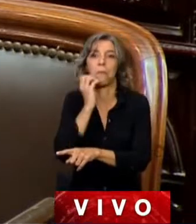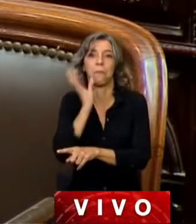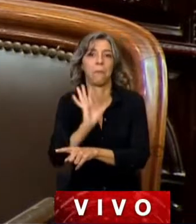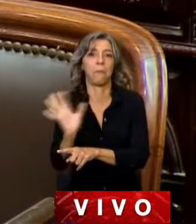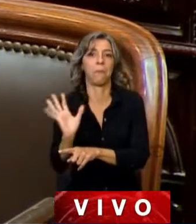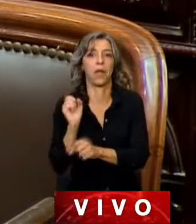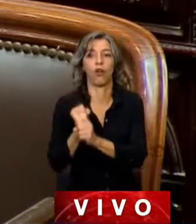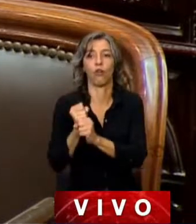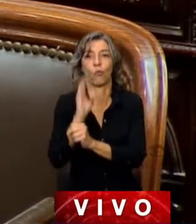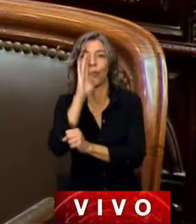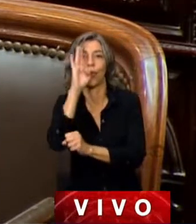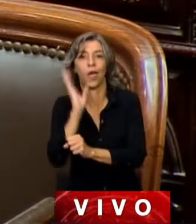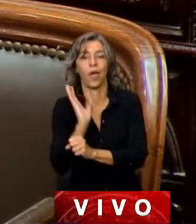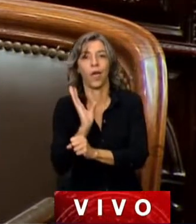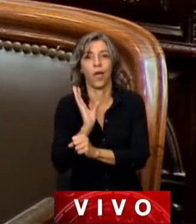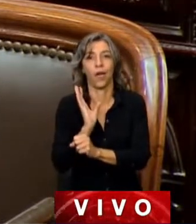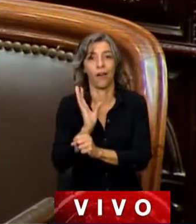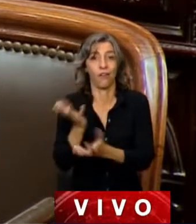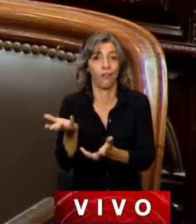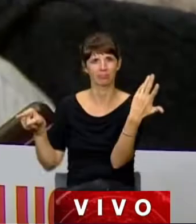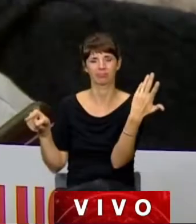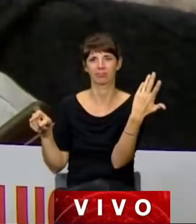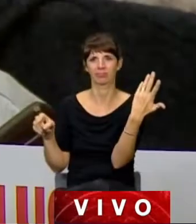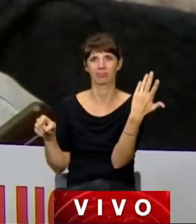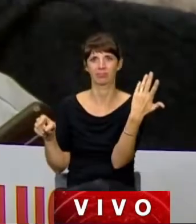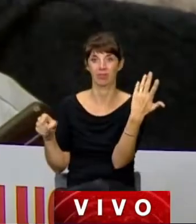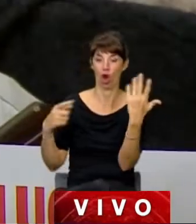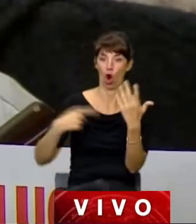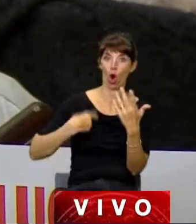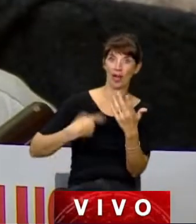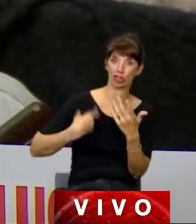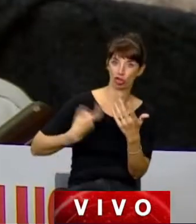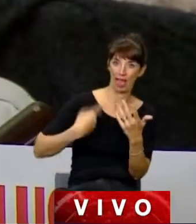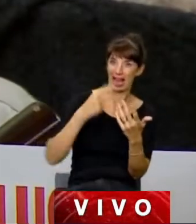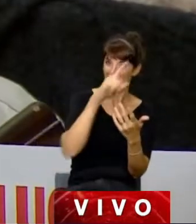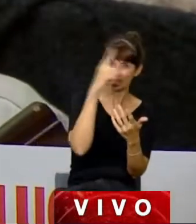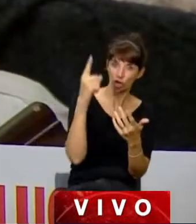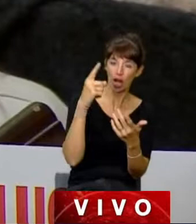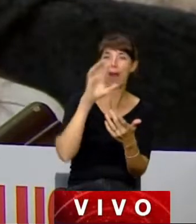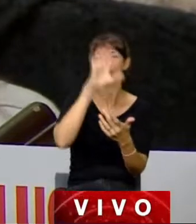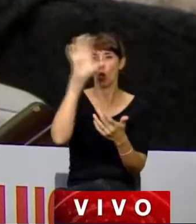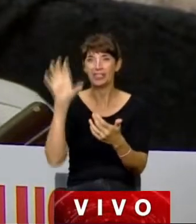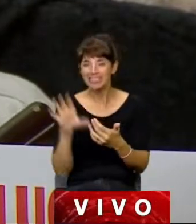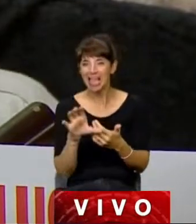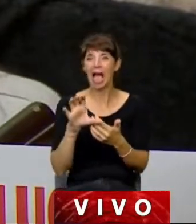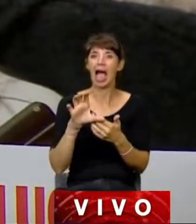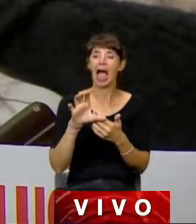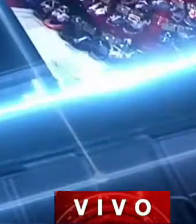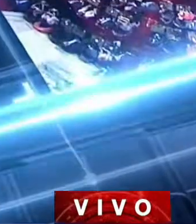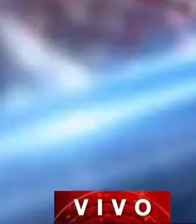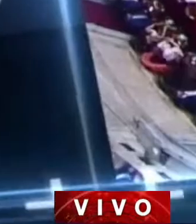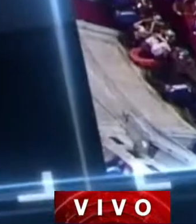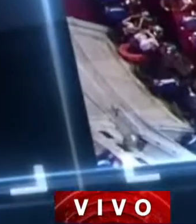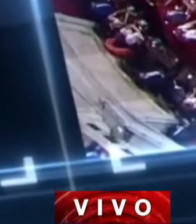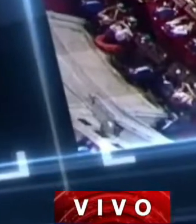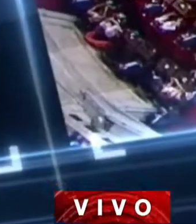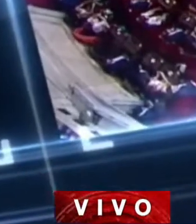Convenio Constitutivo de Administración del Fondo Multilateral de Inversiones.